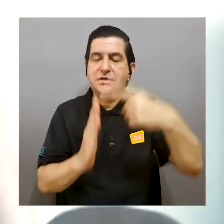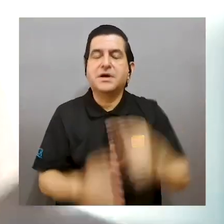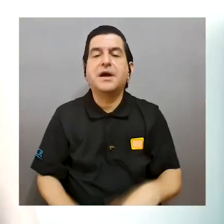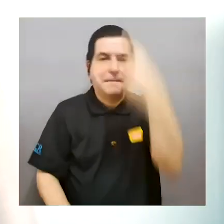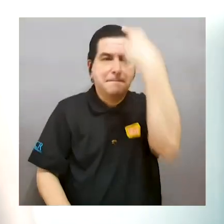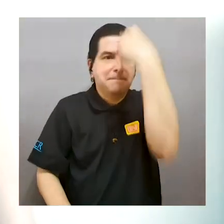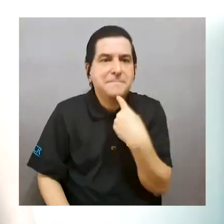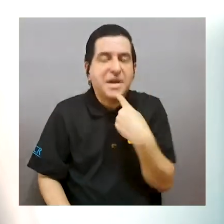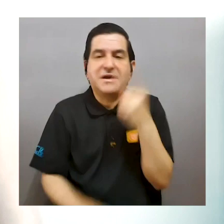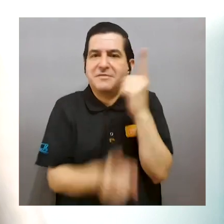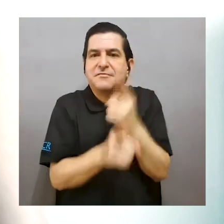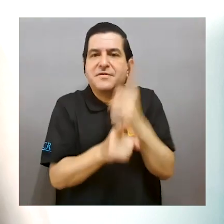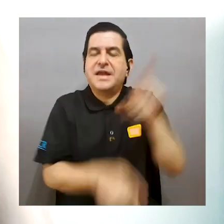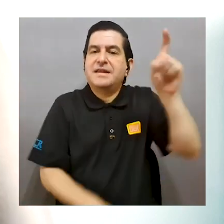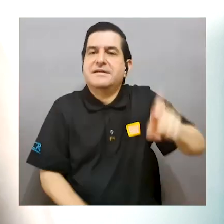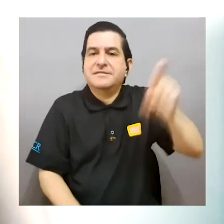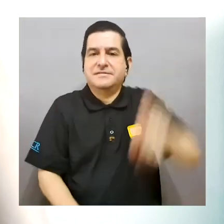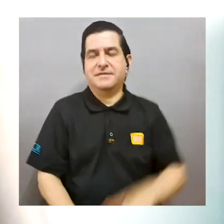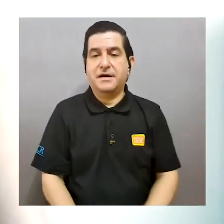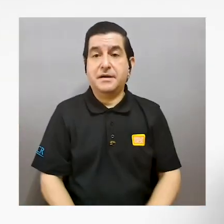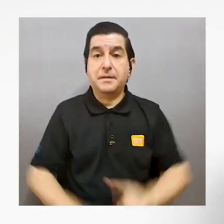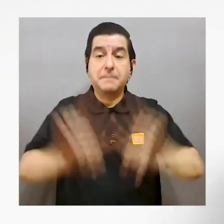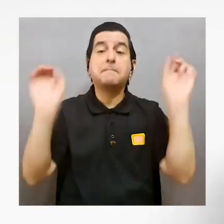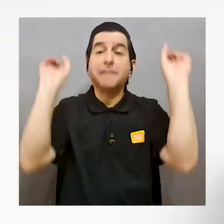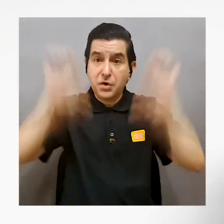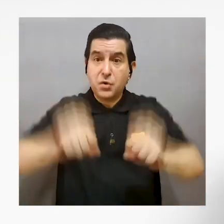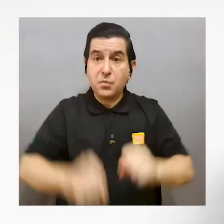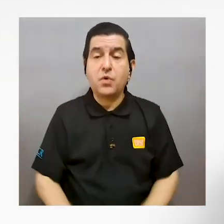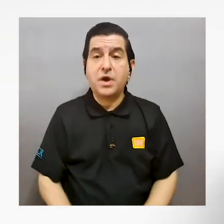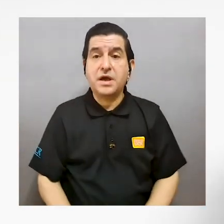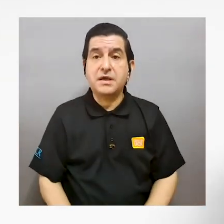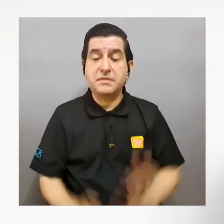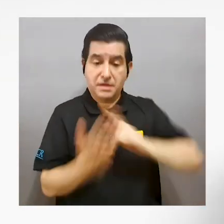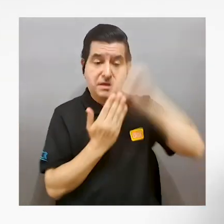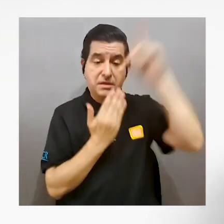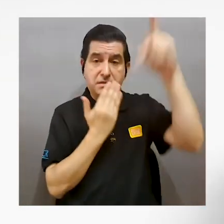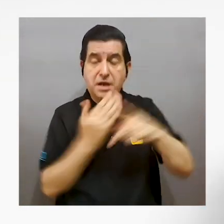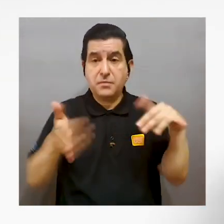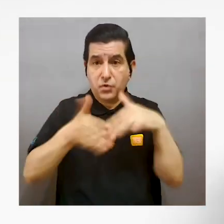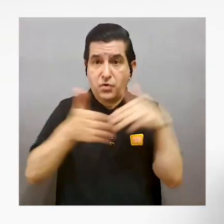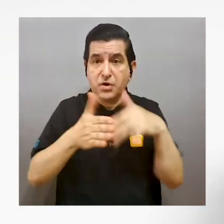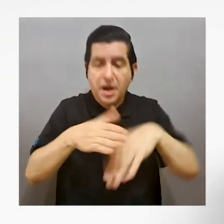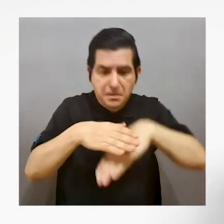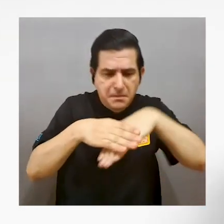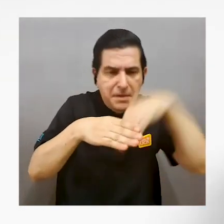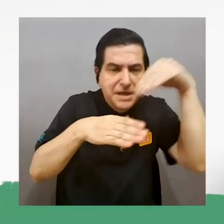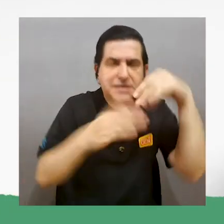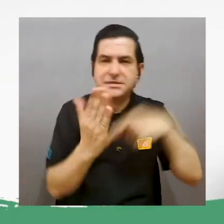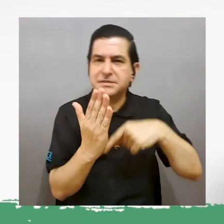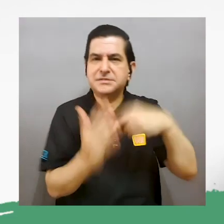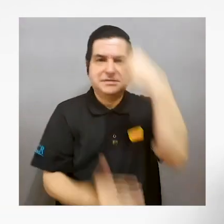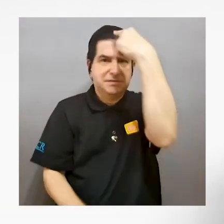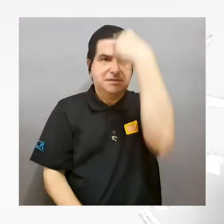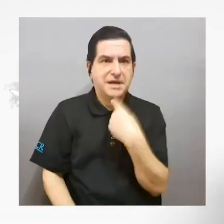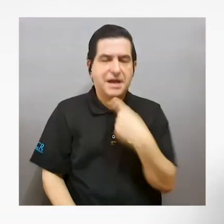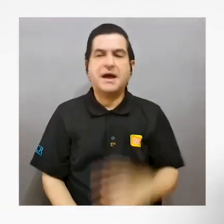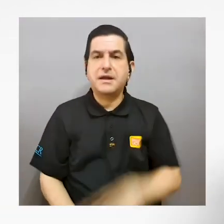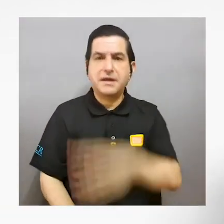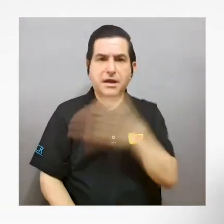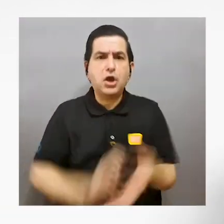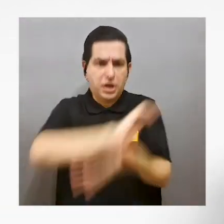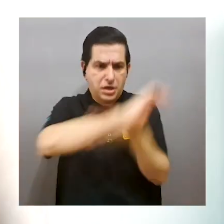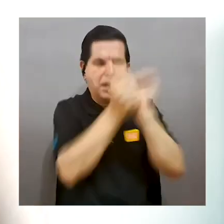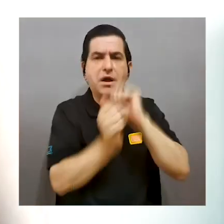idóneo, ¿verdad? O cuál es el perfil que requiere, pero pueden perfectamente sacar el perfil del programa de estudio y en función de eso reformular